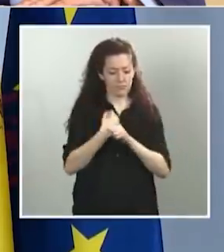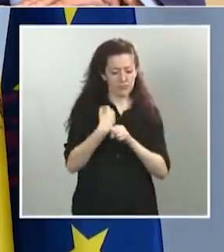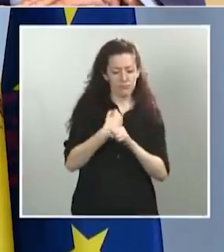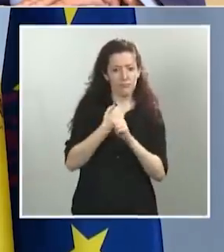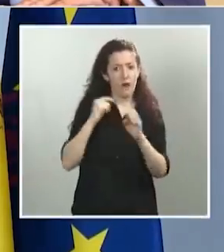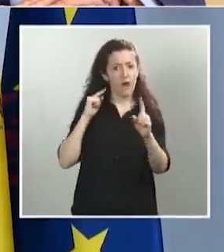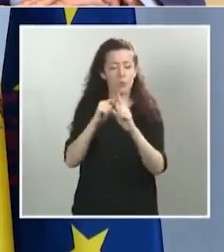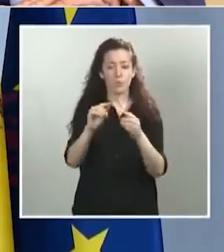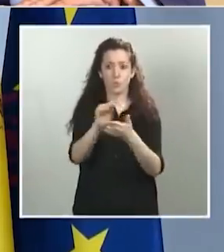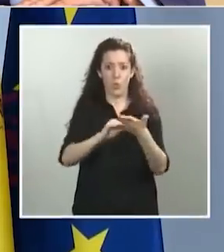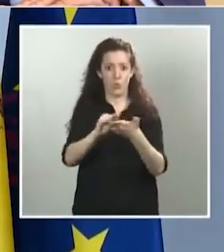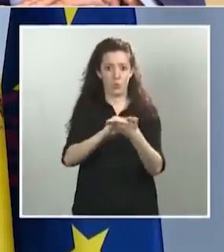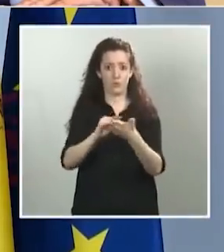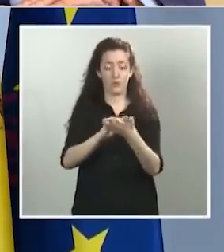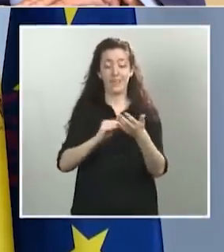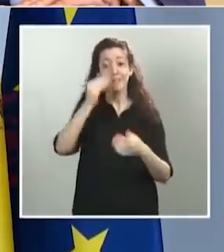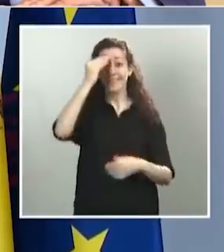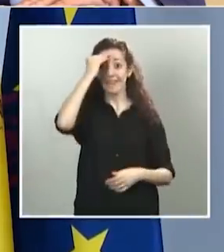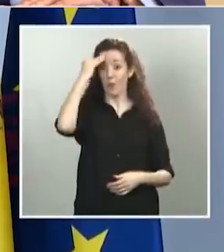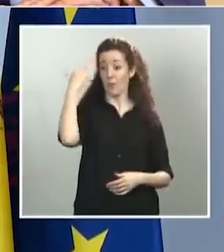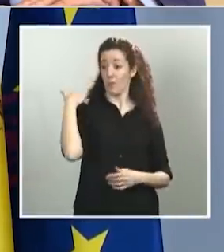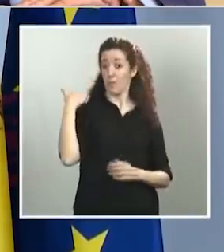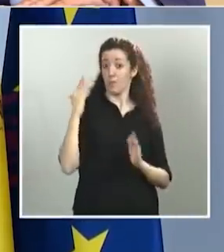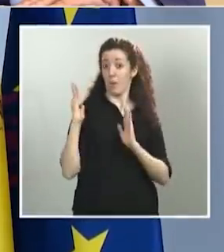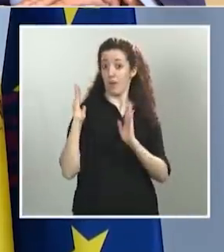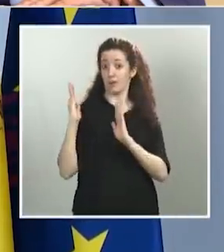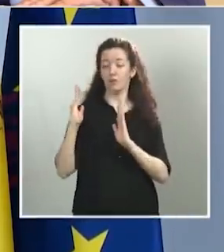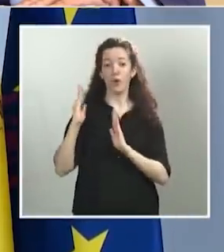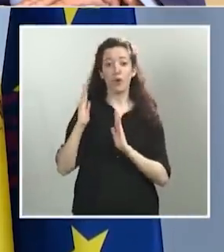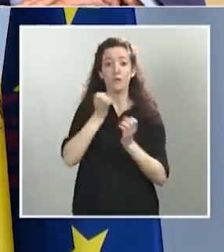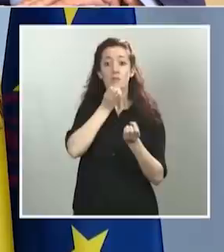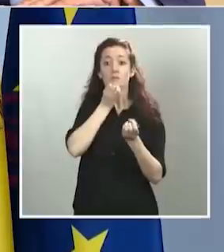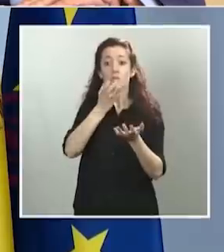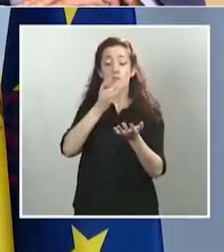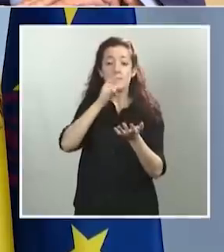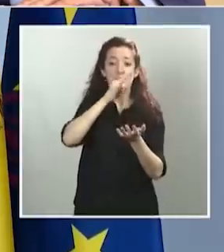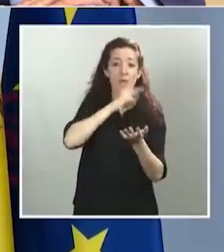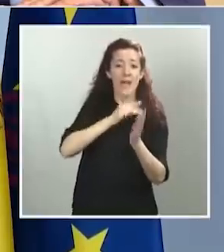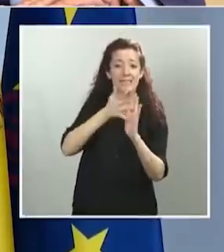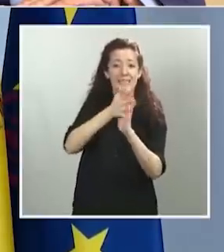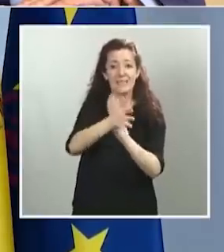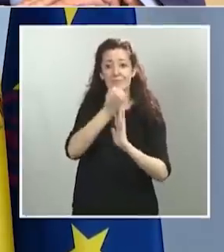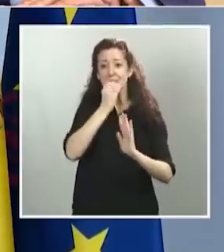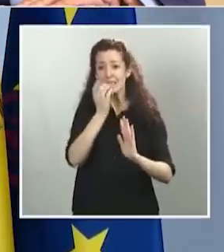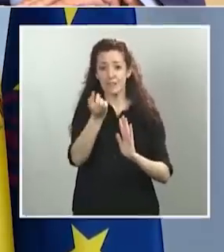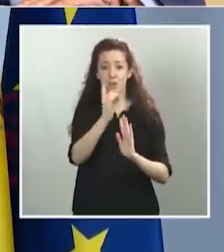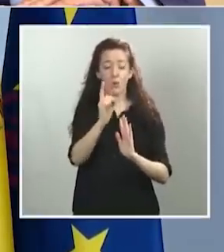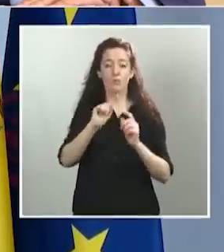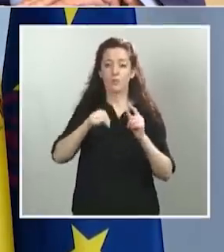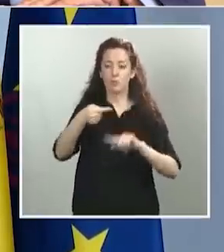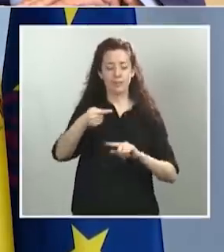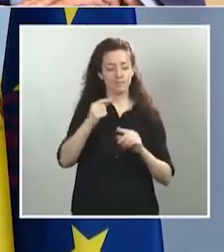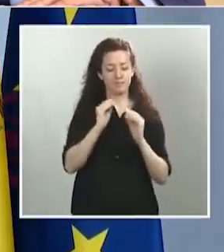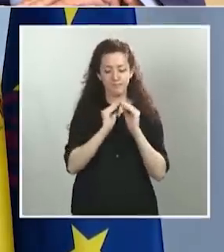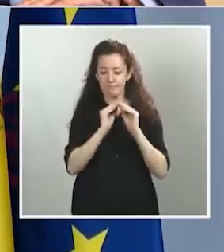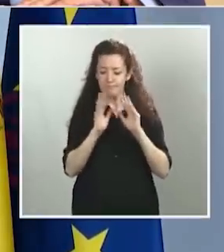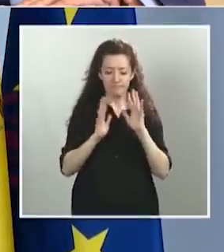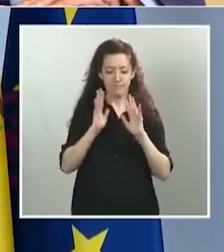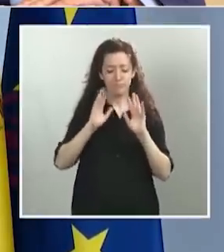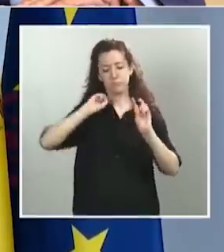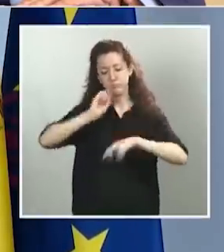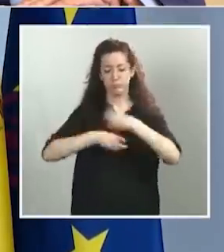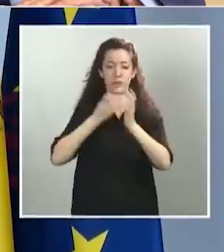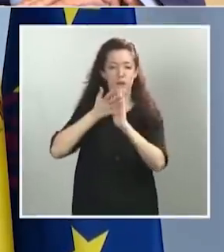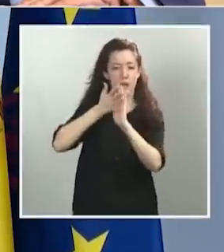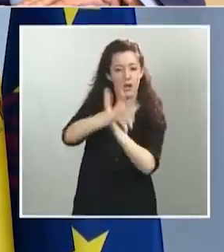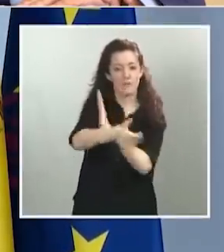censura enorme, ¿no? Y es algo que está preocupando mucho. Yo he tenido la oportunidad de hablar en varios medios de comunicación aquí en Estados